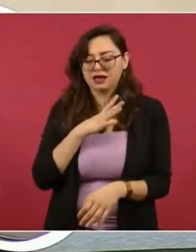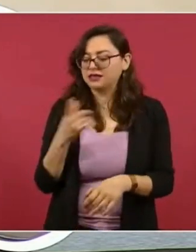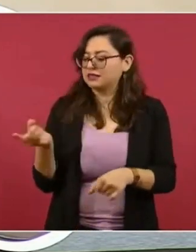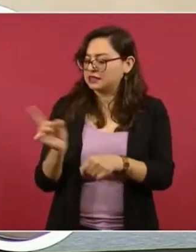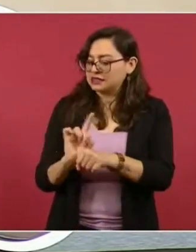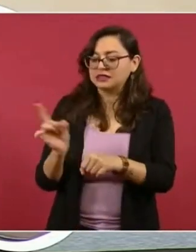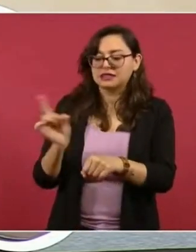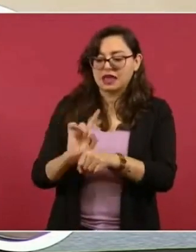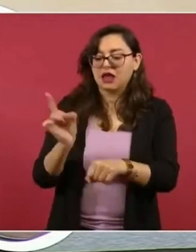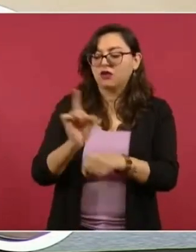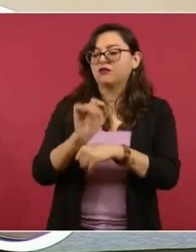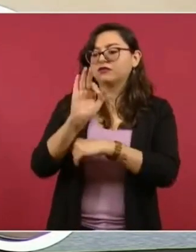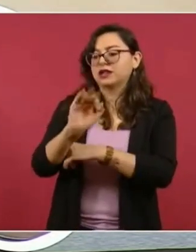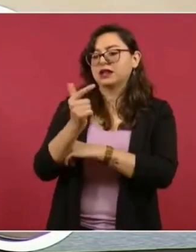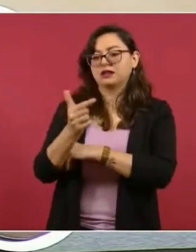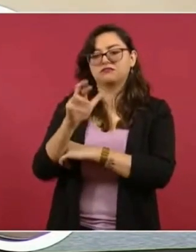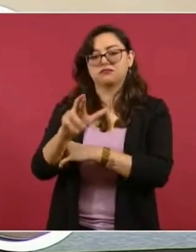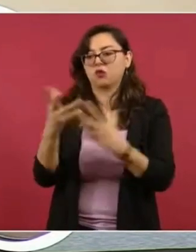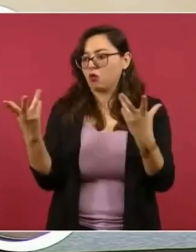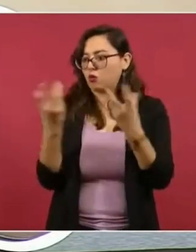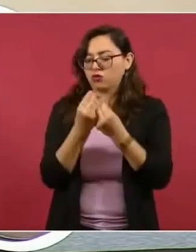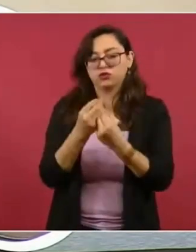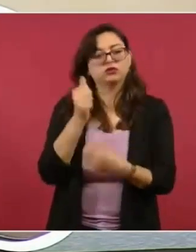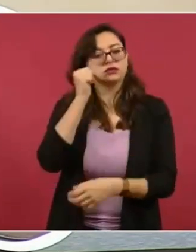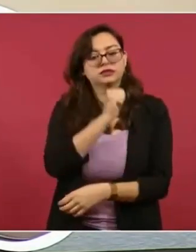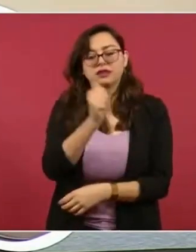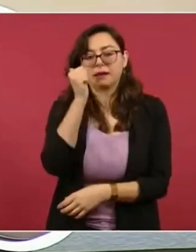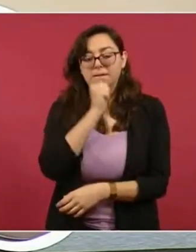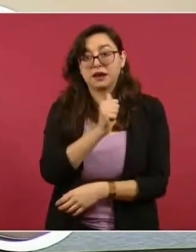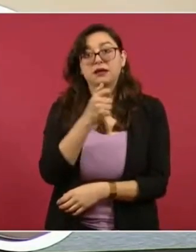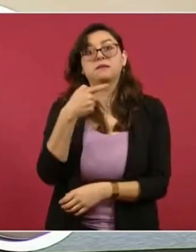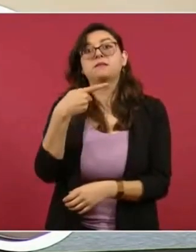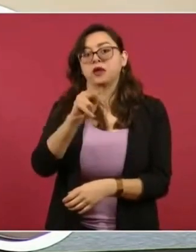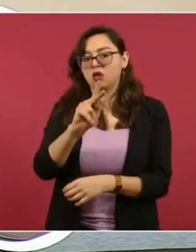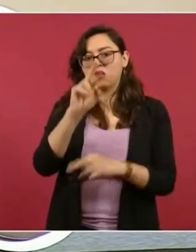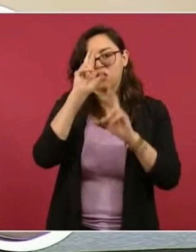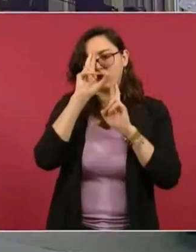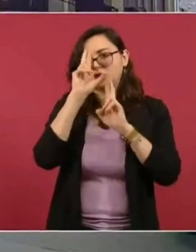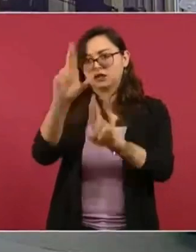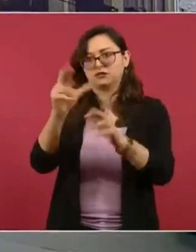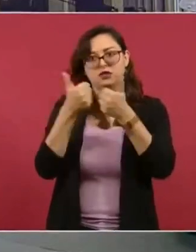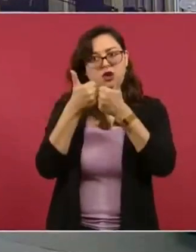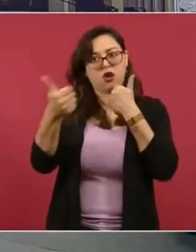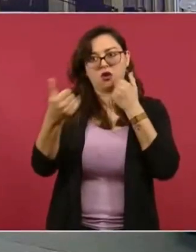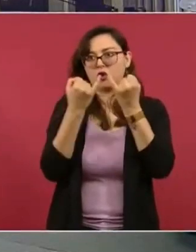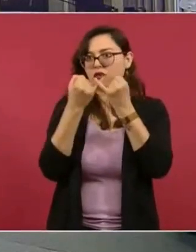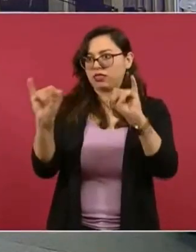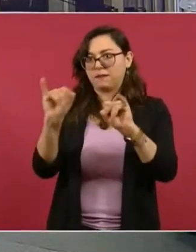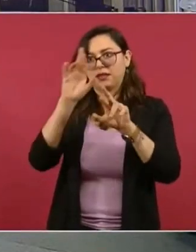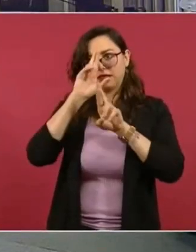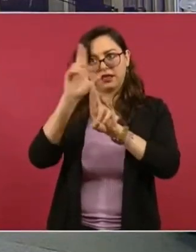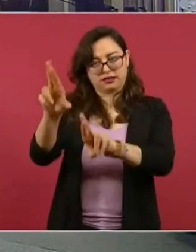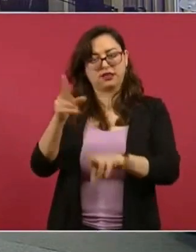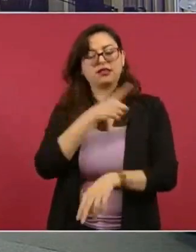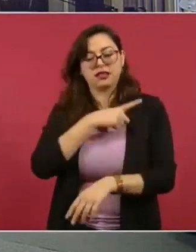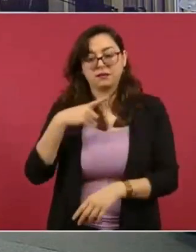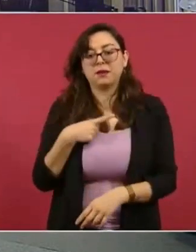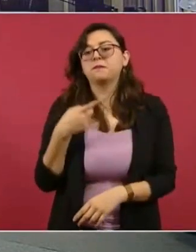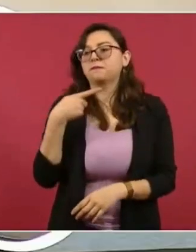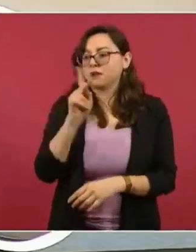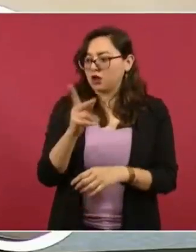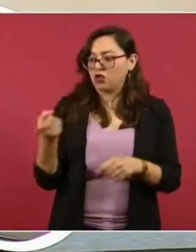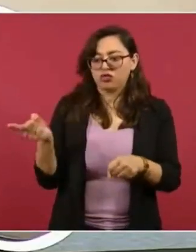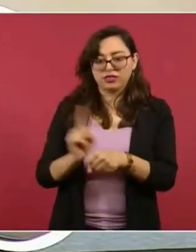haciendo de la mano de la fiscalía general lo hacemos con respecto a su autonomía como bien nos ha dicho el presidente Pero pues